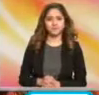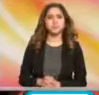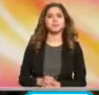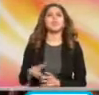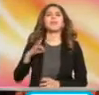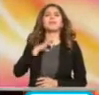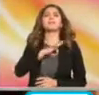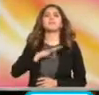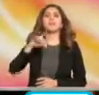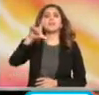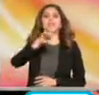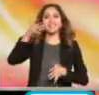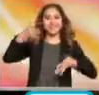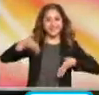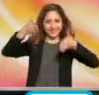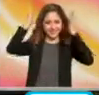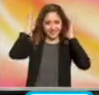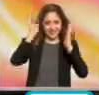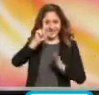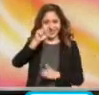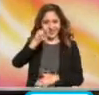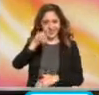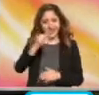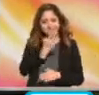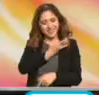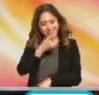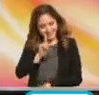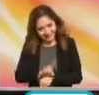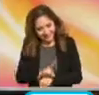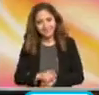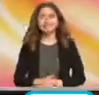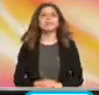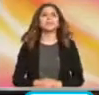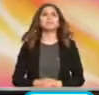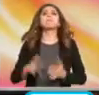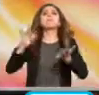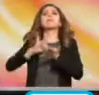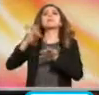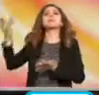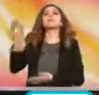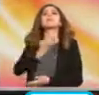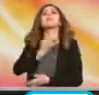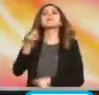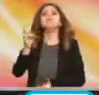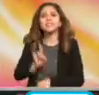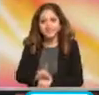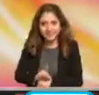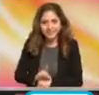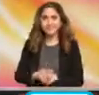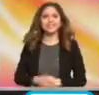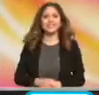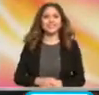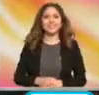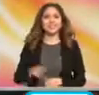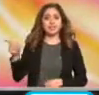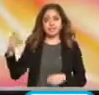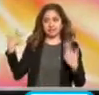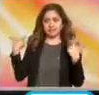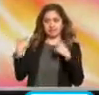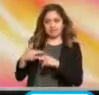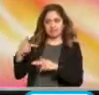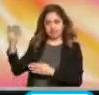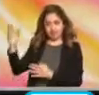Feliz lunes, Chef Lorena, ¿cómo estás? Gracias, igualmente, buenos días, ¿cómo están? Bien. Encantada de verlos,